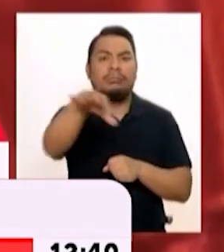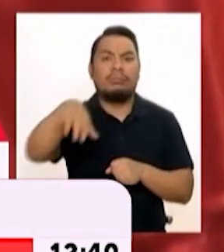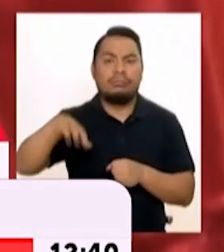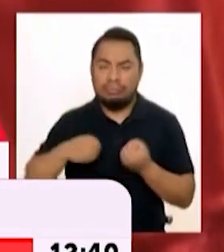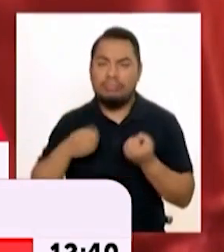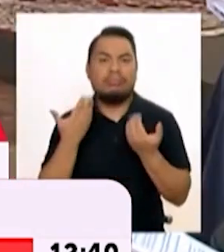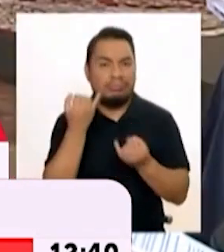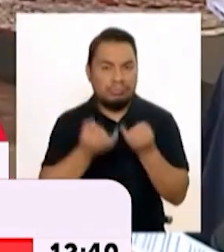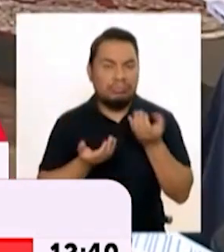República. Este programa va a buscar beneficiar a más de 500.000 habitantes de 83